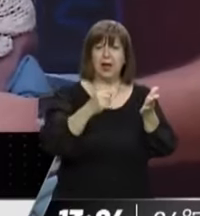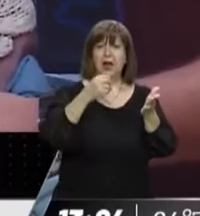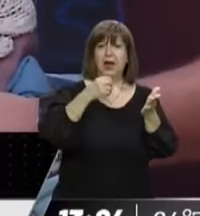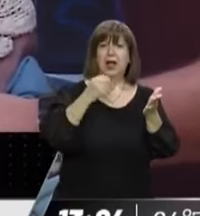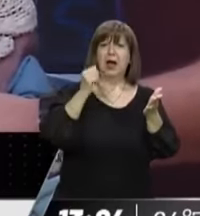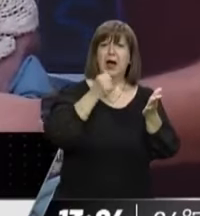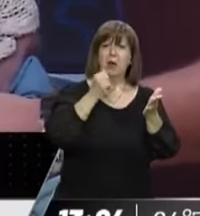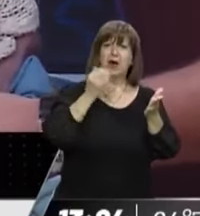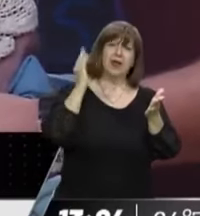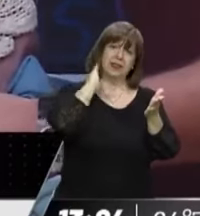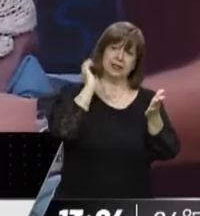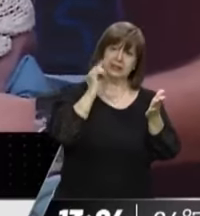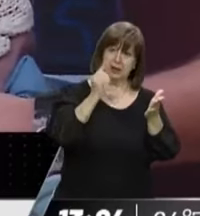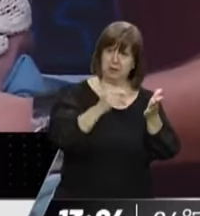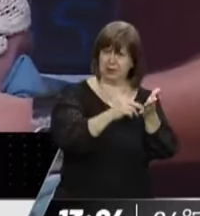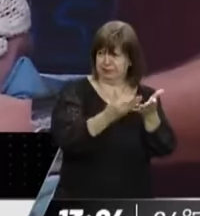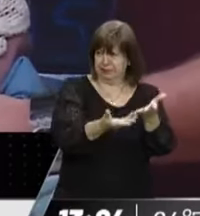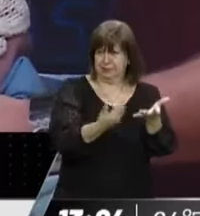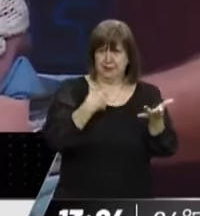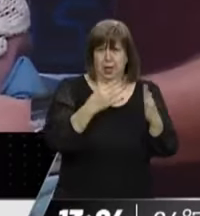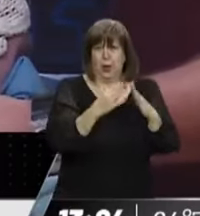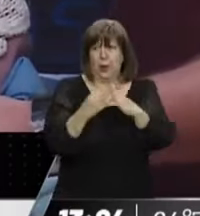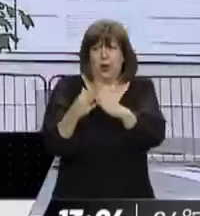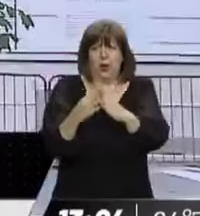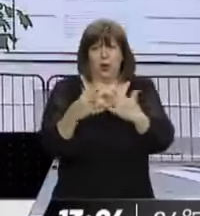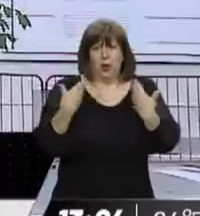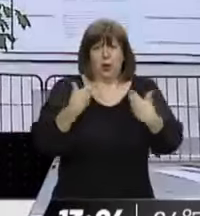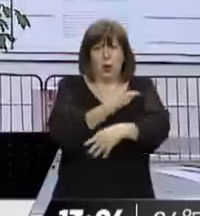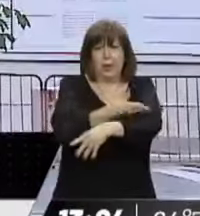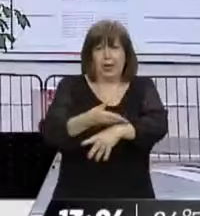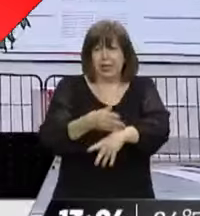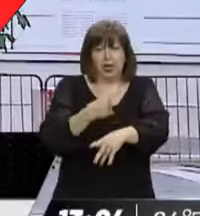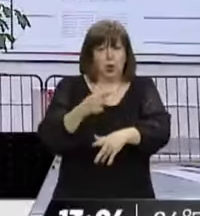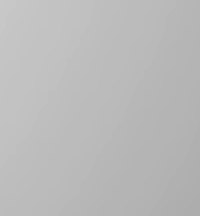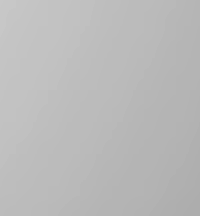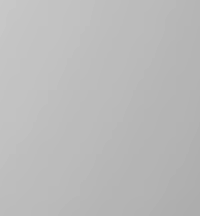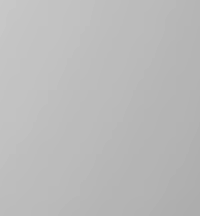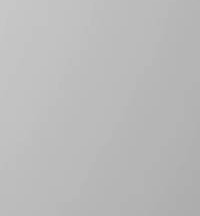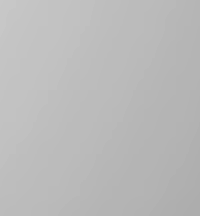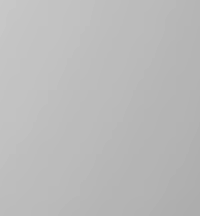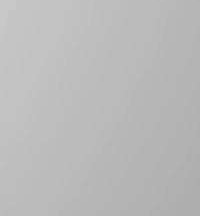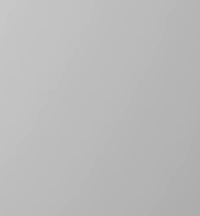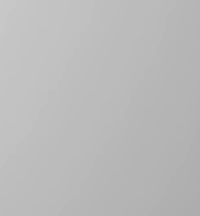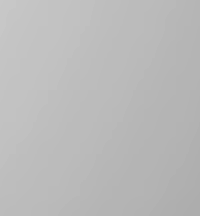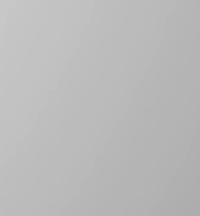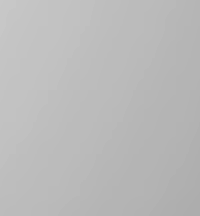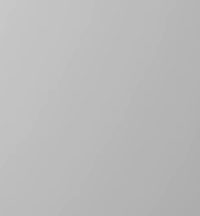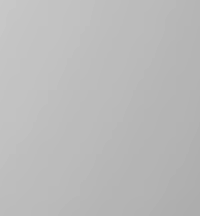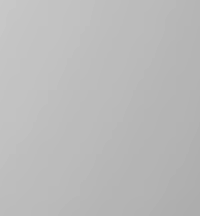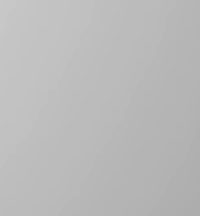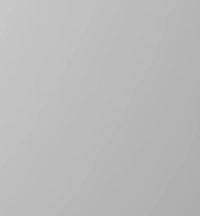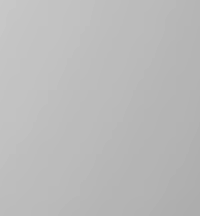eh donde yo vivo y no puede ser que nos estén cobrando eh tanto